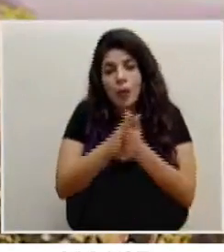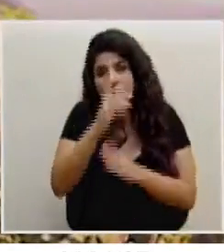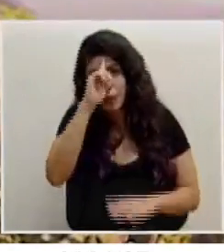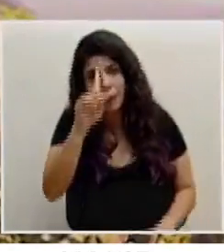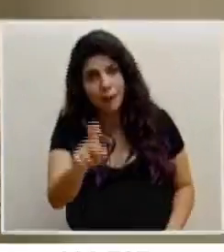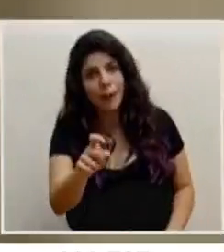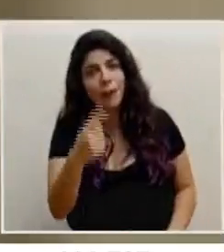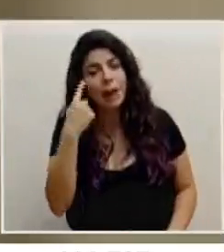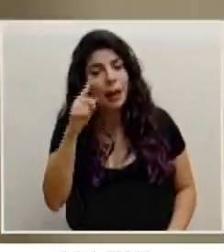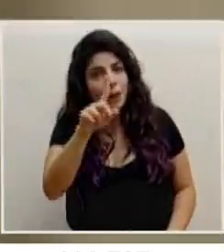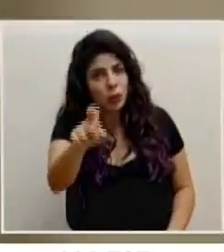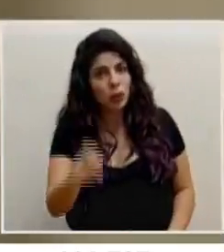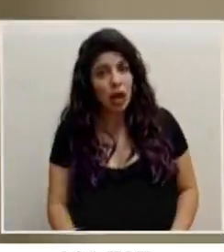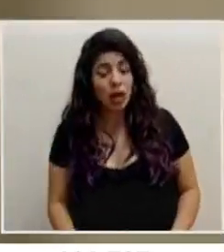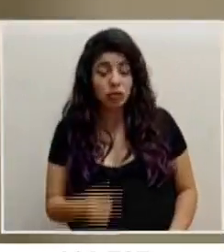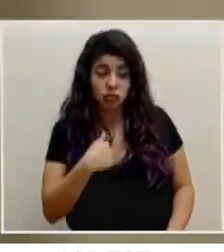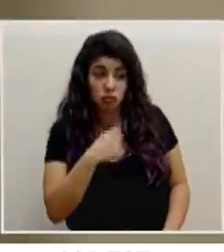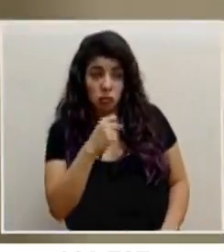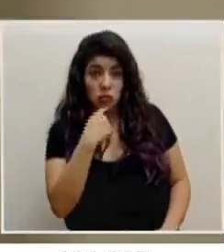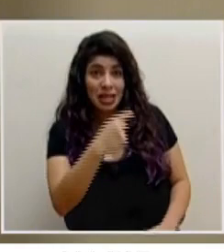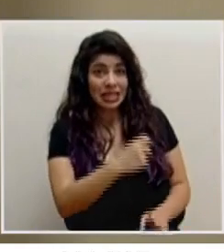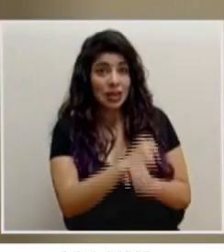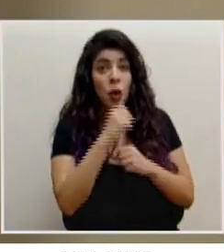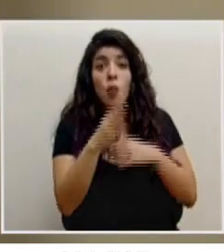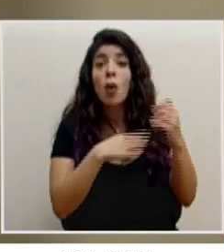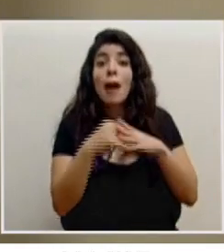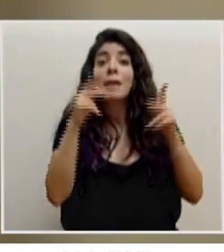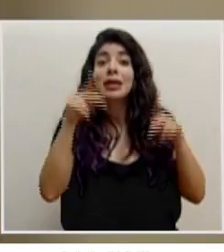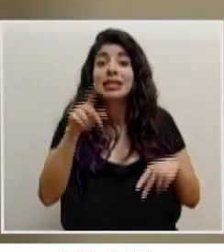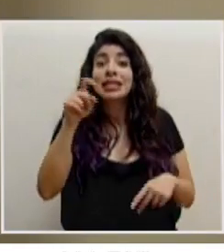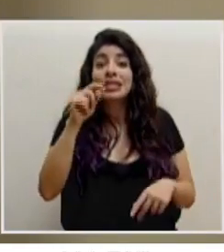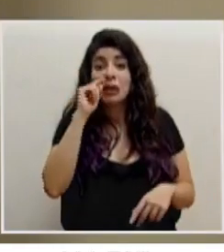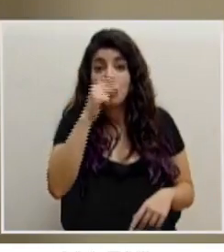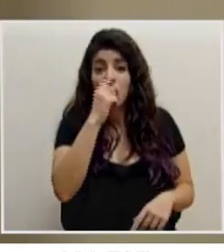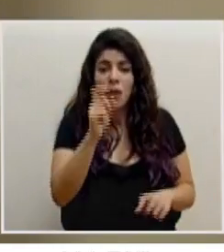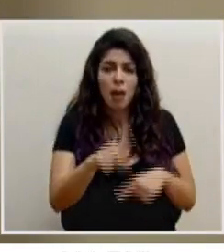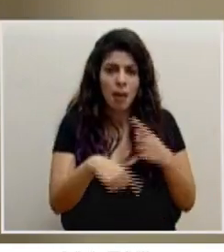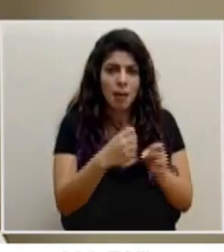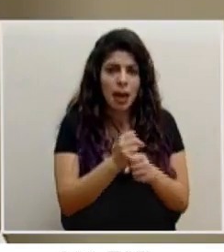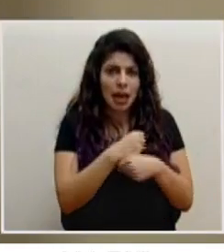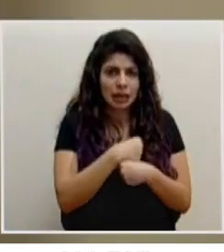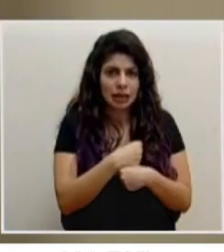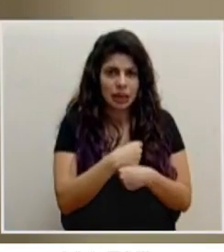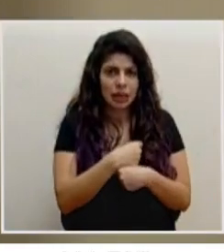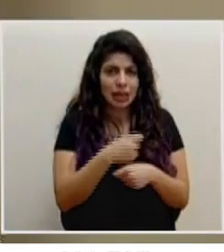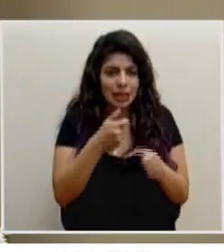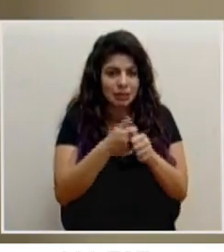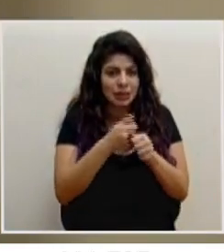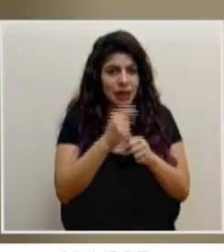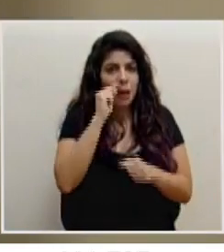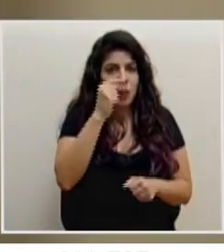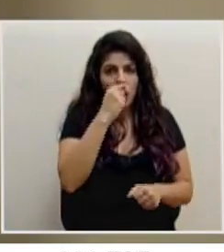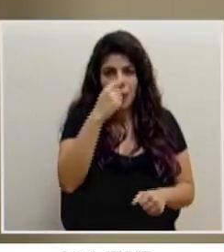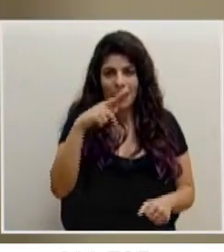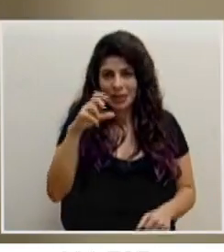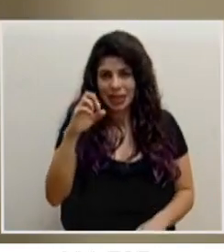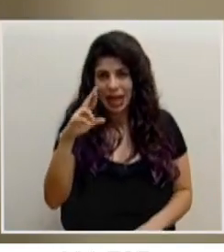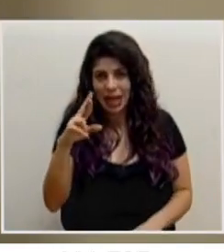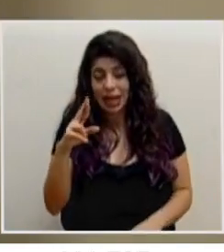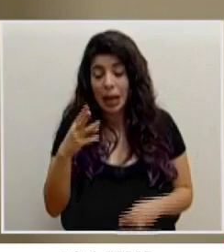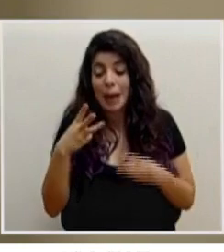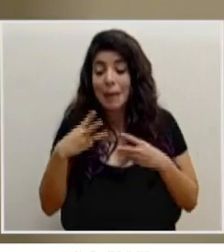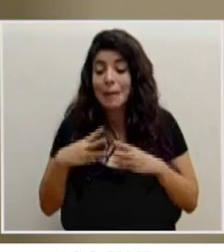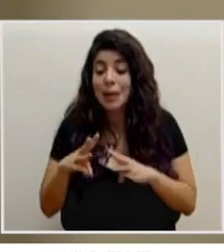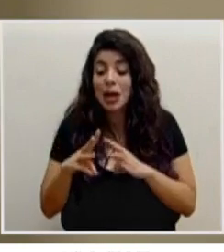consultar. Yo le puedo asegurar que a toda persona que necesite una prueba se le va a hacer. La prueba como corresponde. Los mecanismos legales